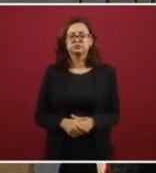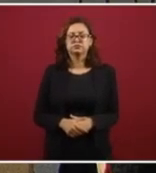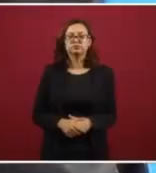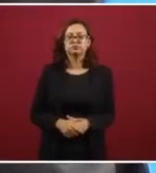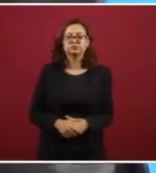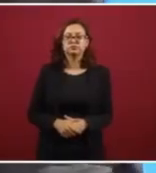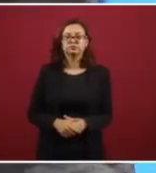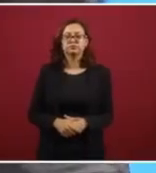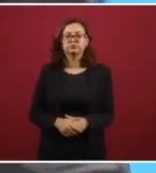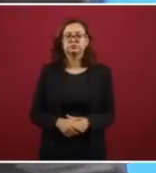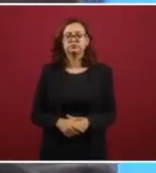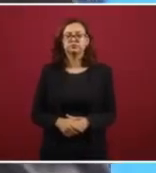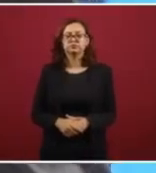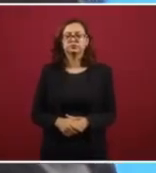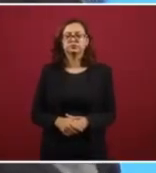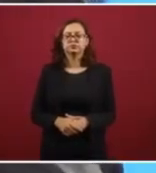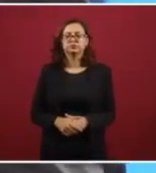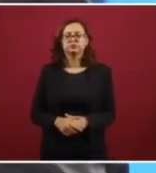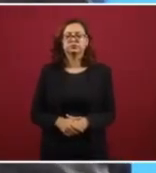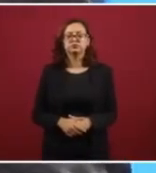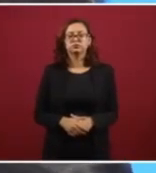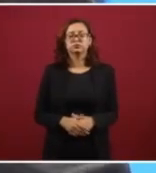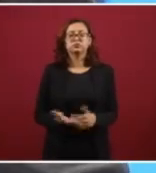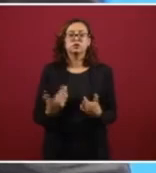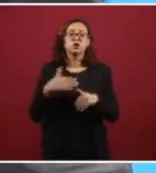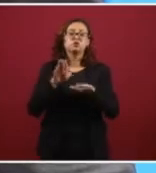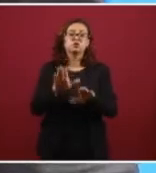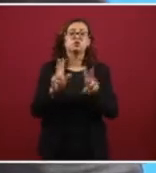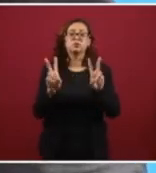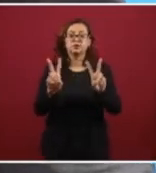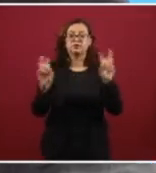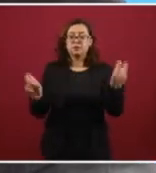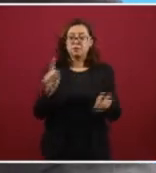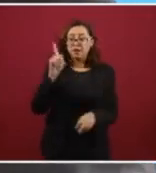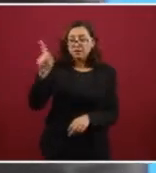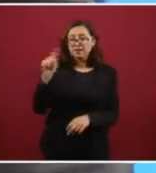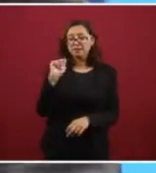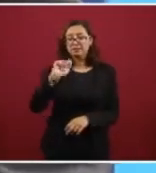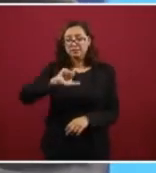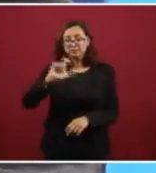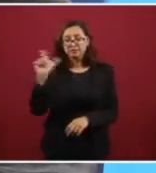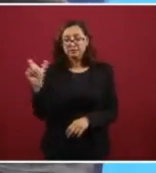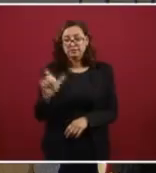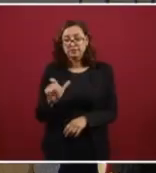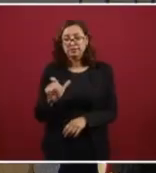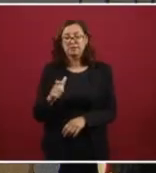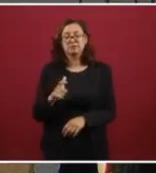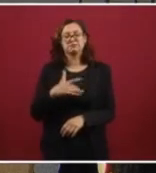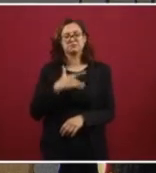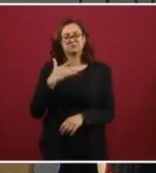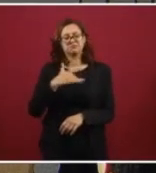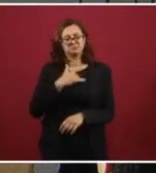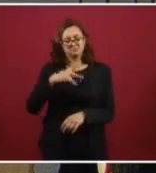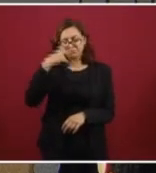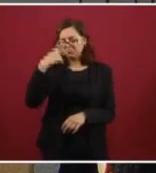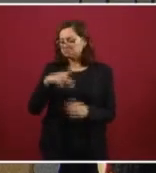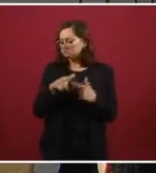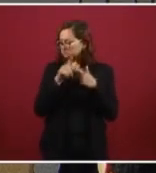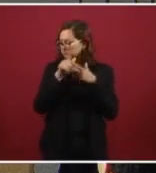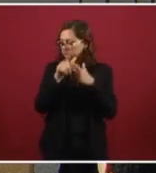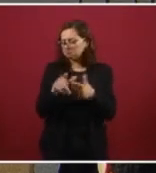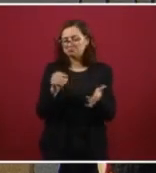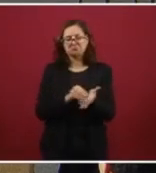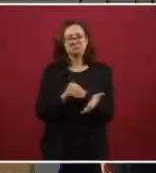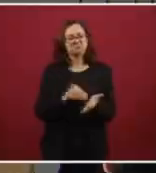indicó que será en marzo de 2020 cuando se informe de los logros e impactos de este programa y del proyecto Jóvenes Construyendo el Futuro